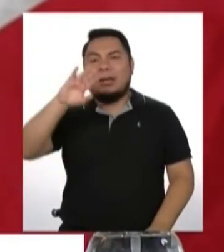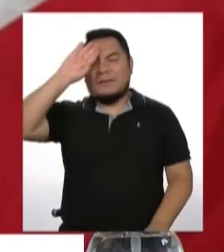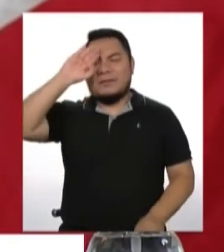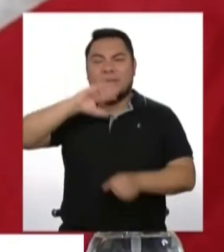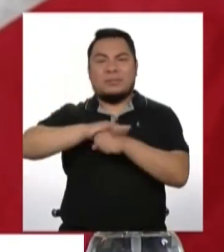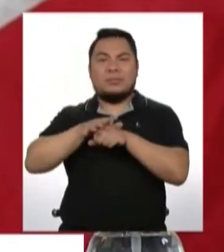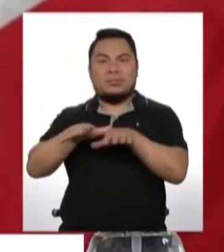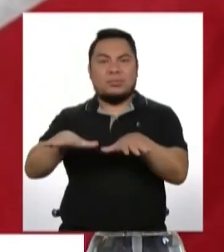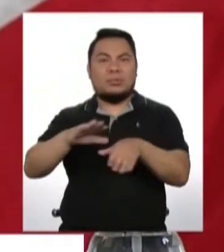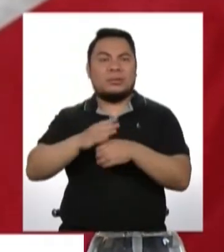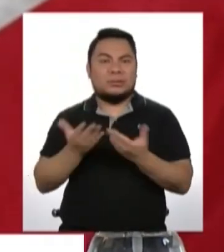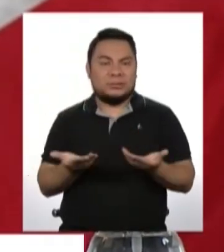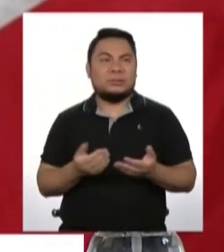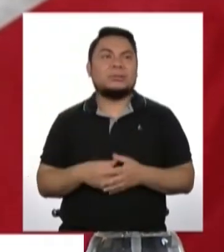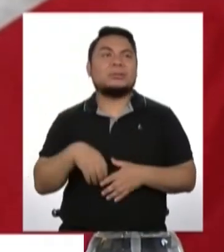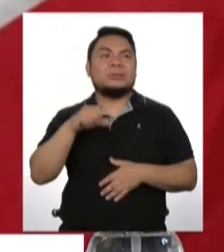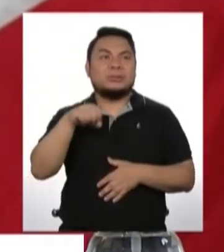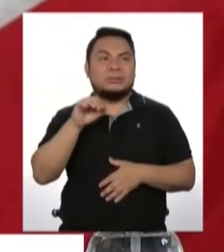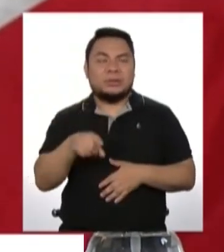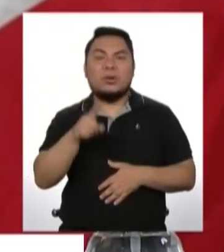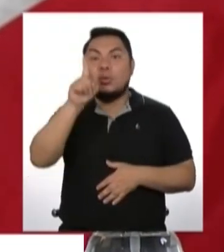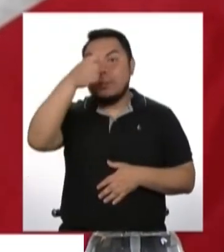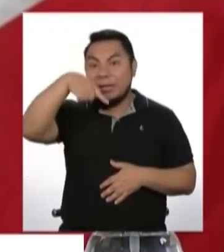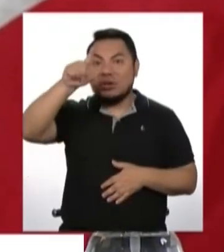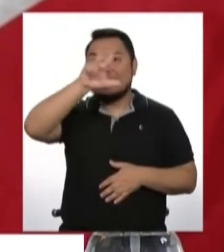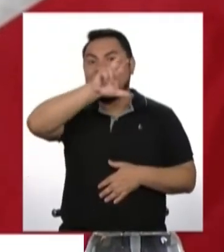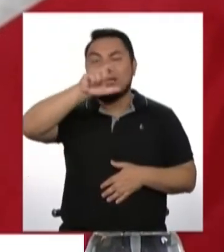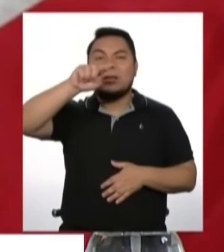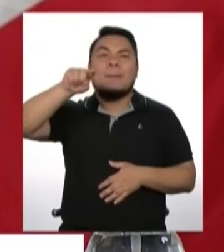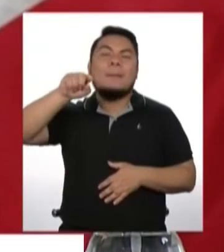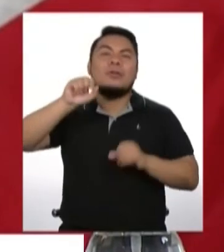el COVID-19. Exactamente,